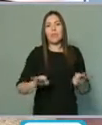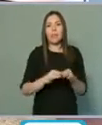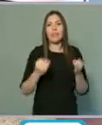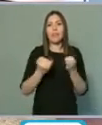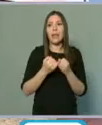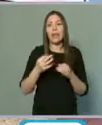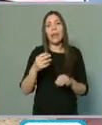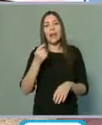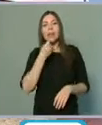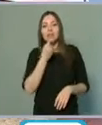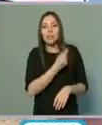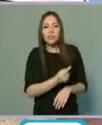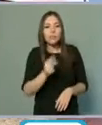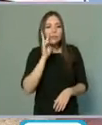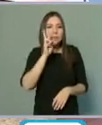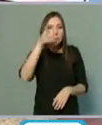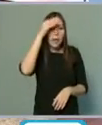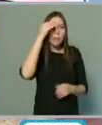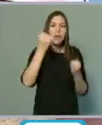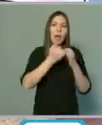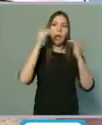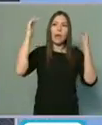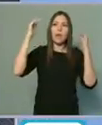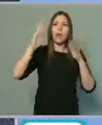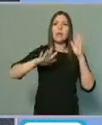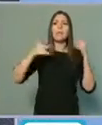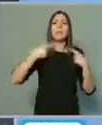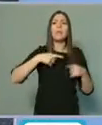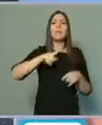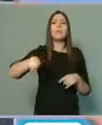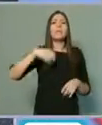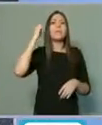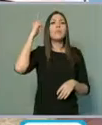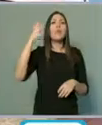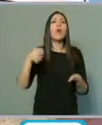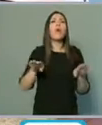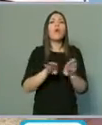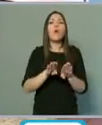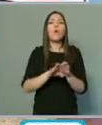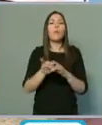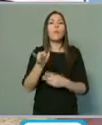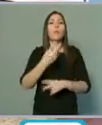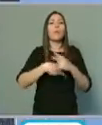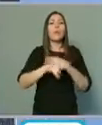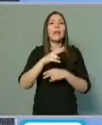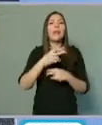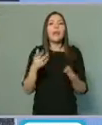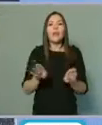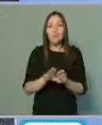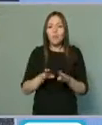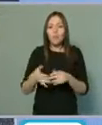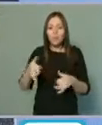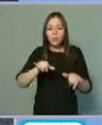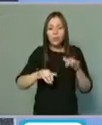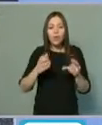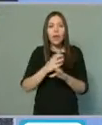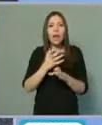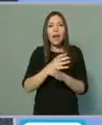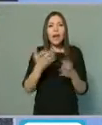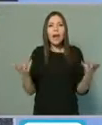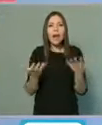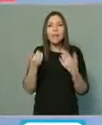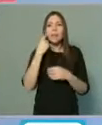adultos y para niños, porque de pronto en las grandes ciudades se nos olvida cómo sucede ¿De dónde vienen las cosas? Y de dónde vienen las cosas y cuál es el proceso para